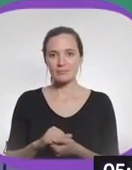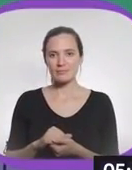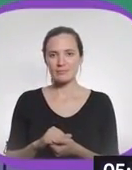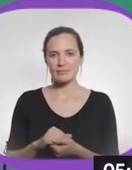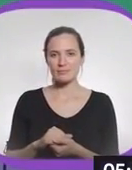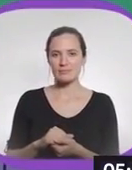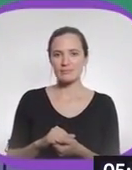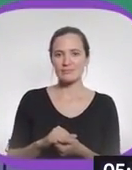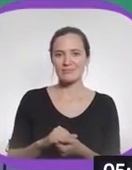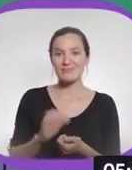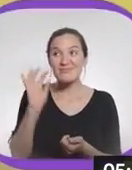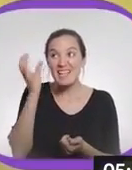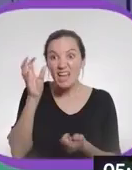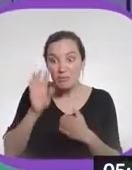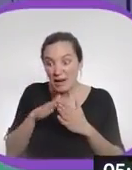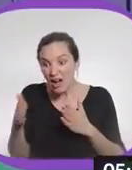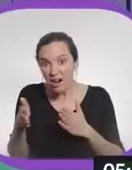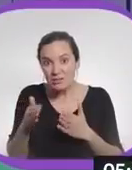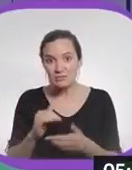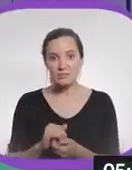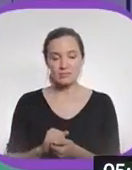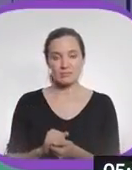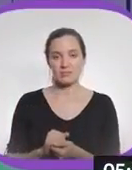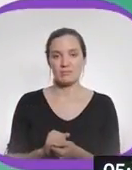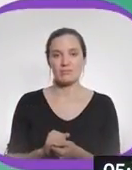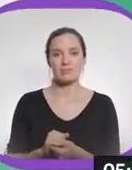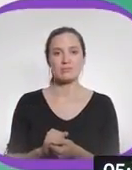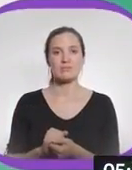¡Ay! ¡Le hablaba la lámpara!